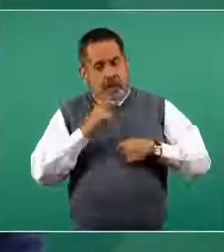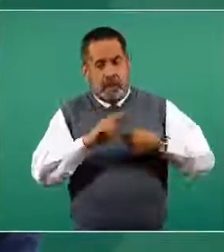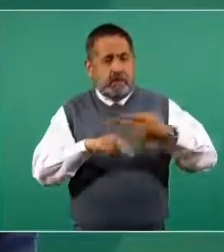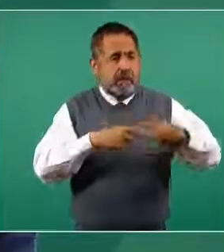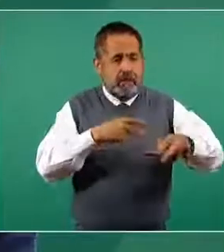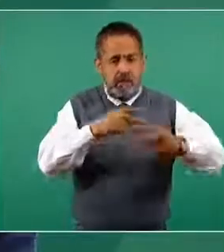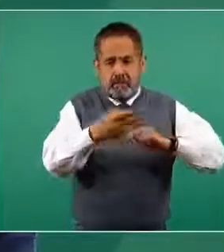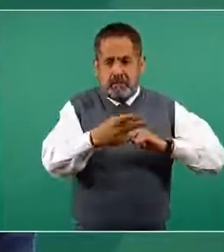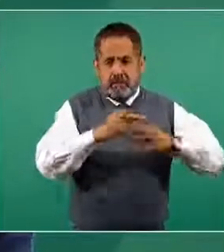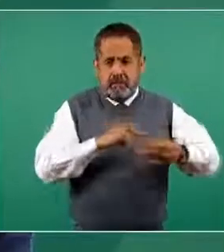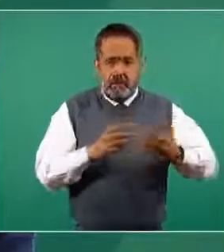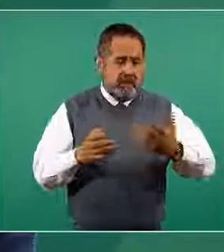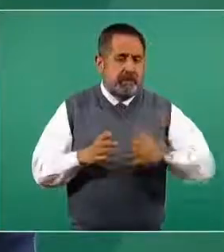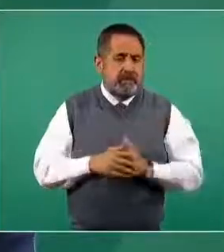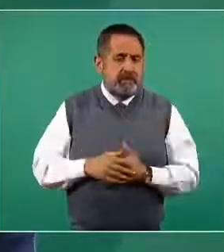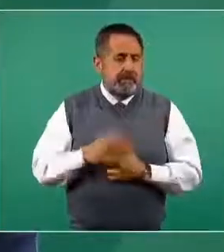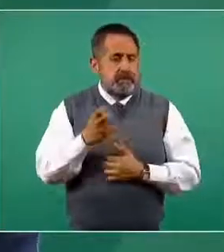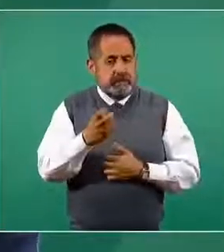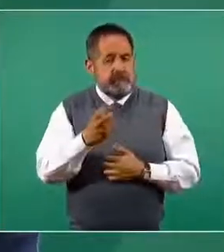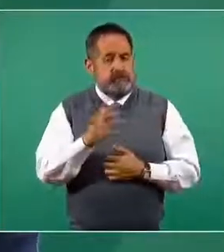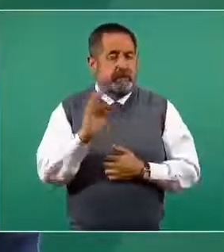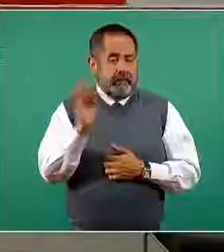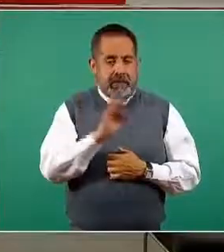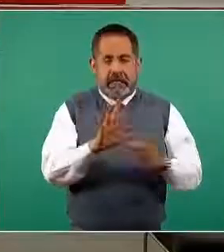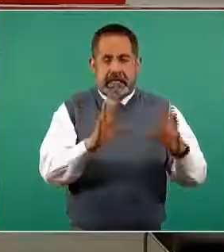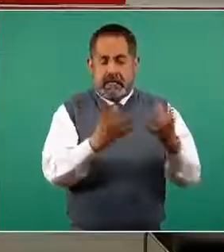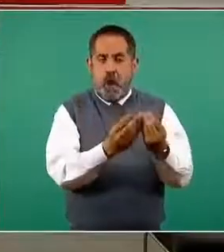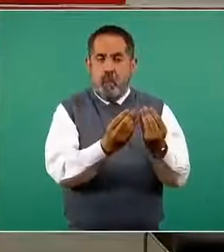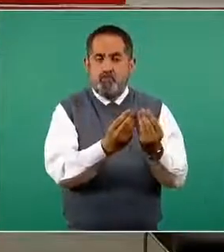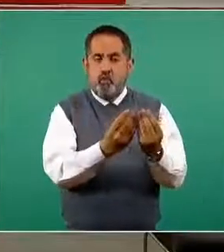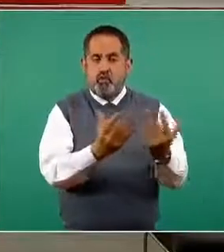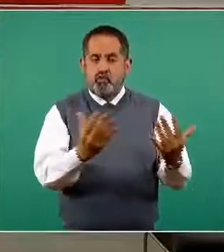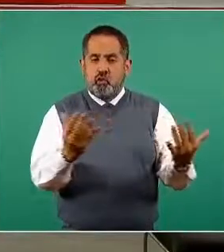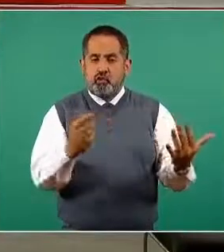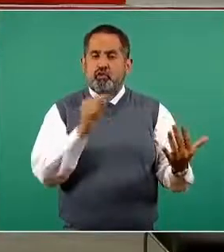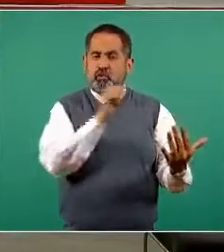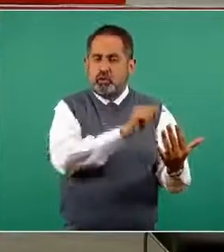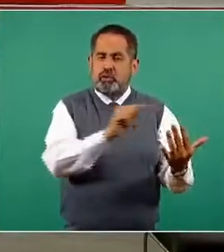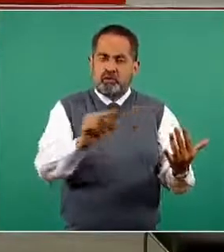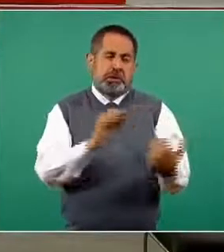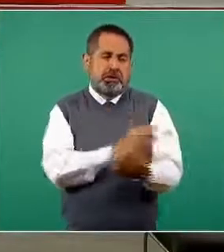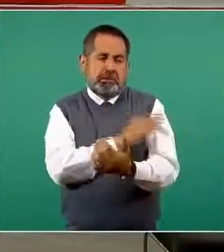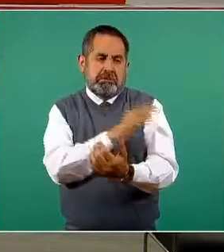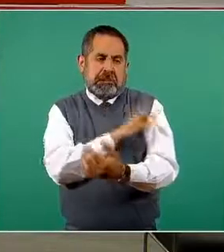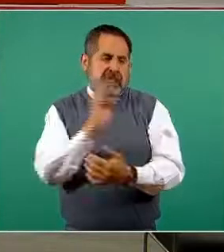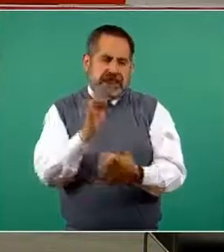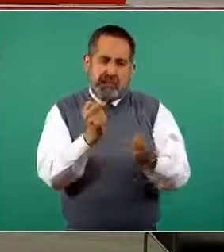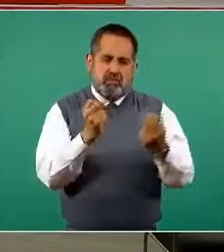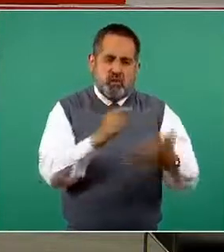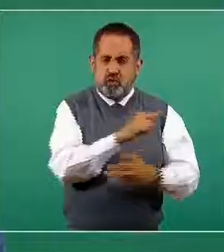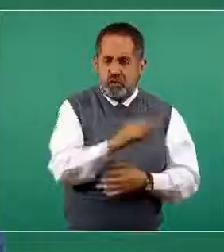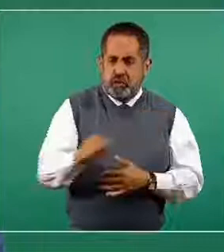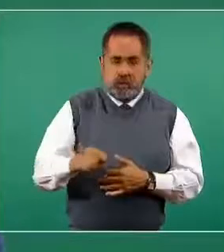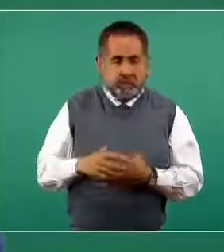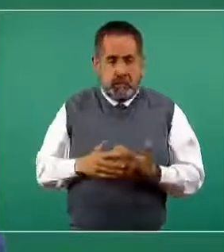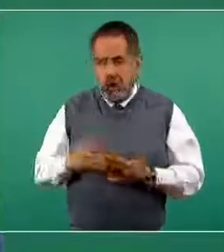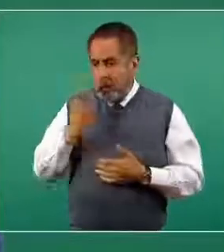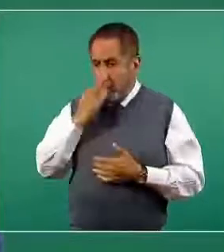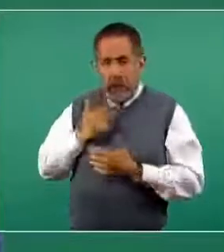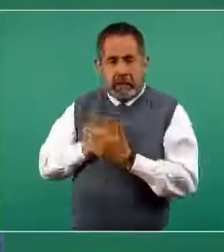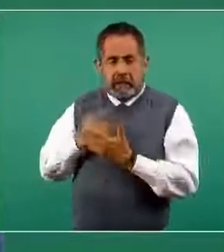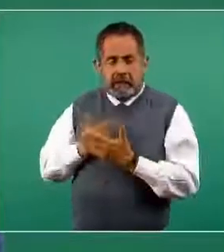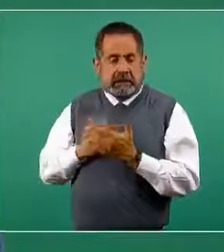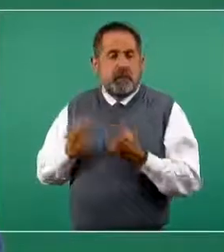viceversa. Y es muy probable que ese sea el conjunto más grande de personas que se hayan vacunado. Insisto, no tenemos una